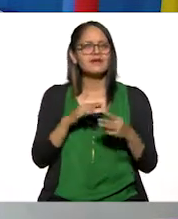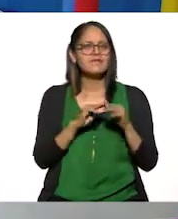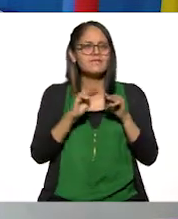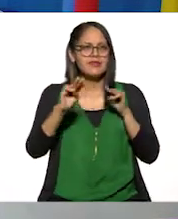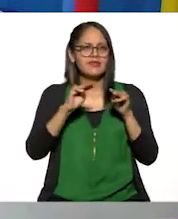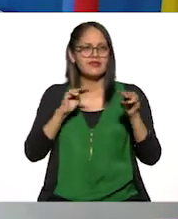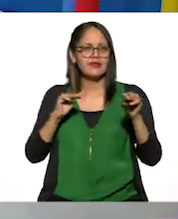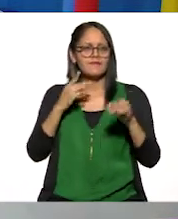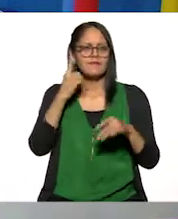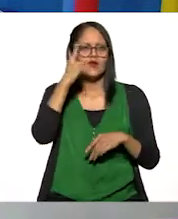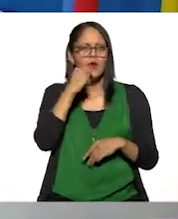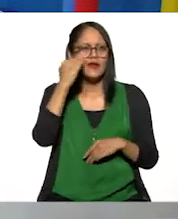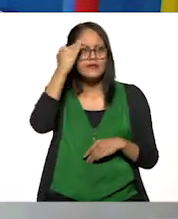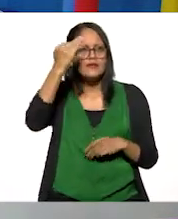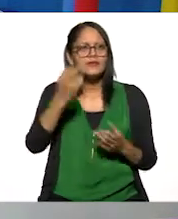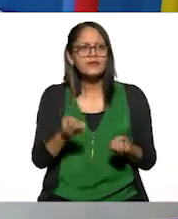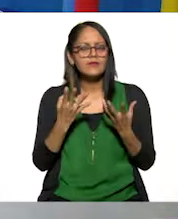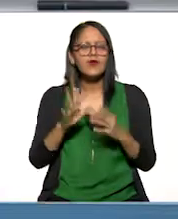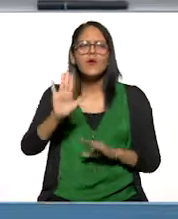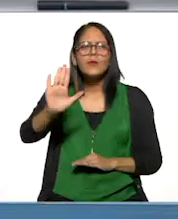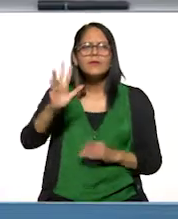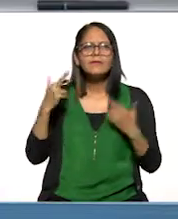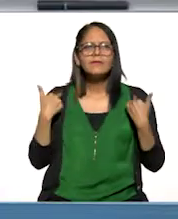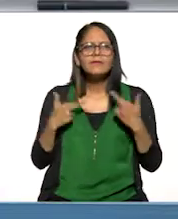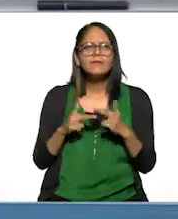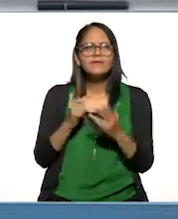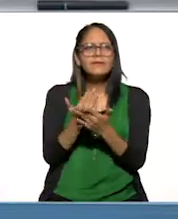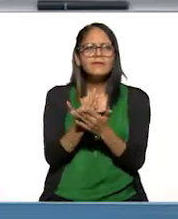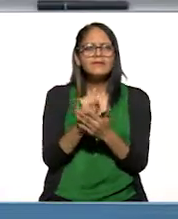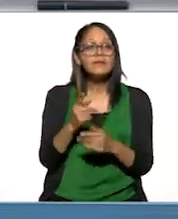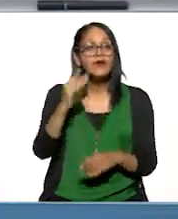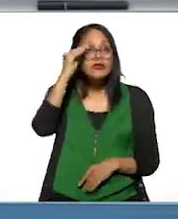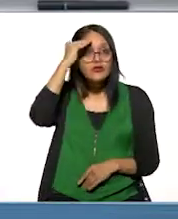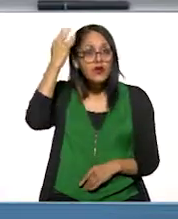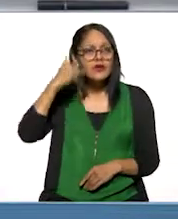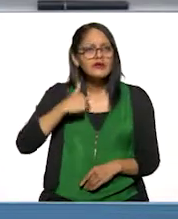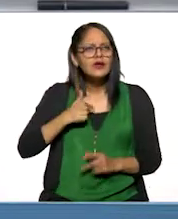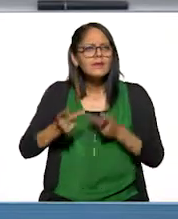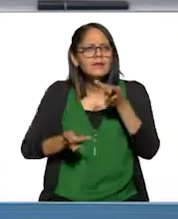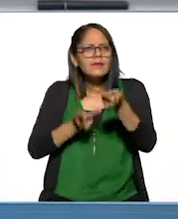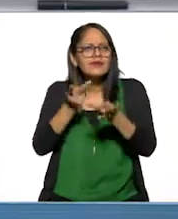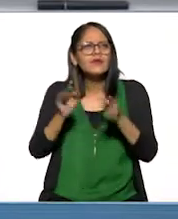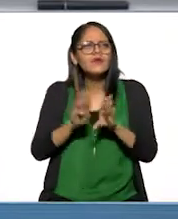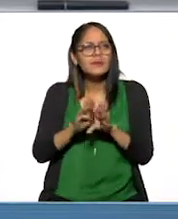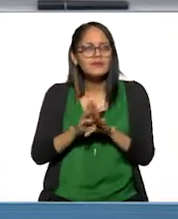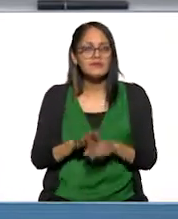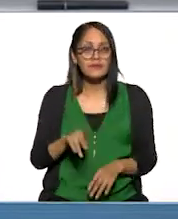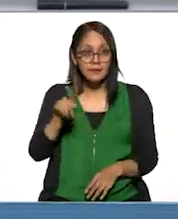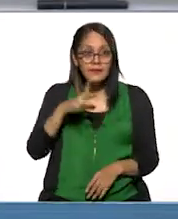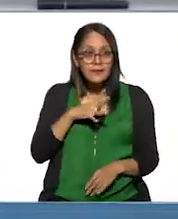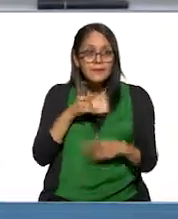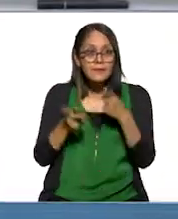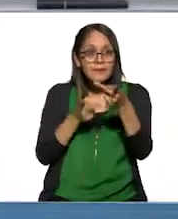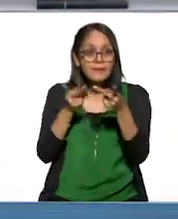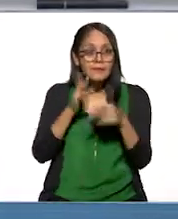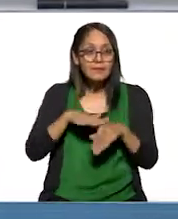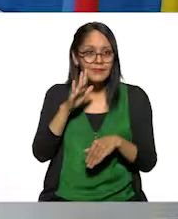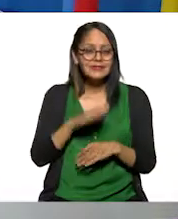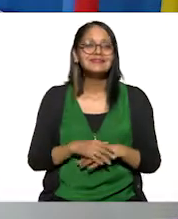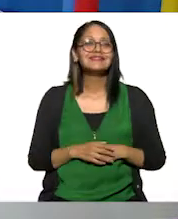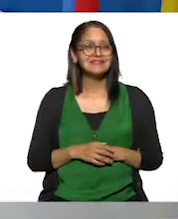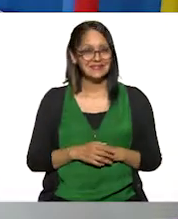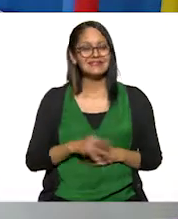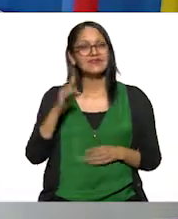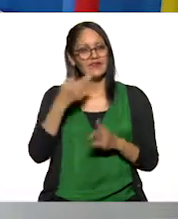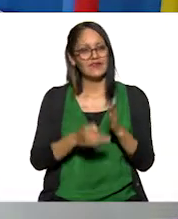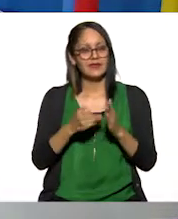muy bien los tiempos. Oiga, profe, espérese. Pero no se olvide de mis preguntas. Ahora tenemos más preguntas de tu mami, ¿verdad? Sí,